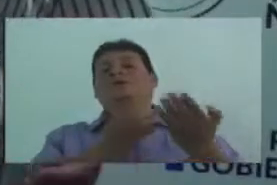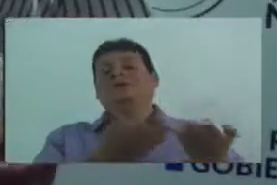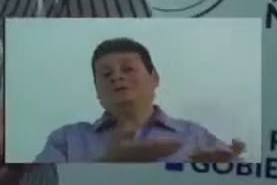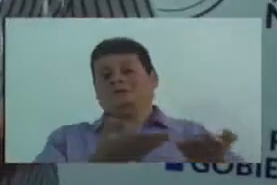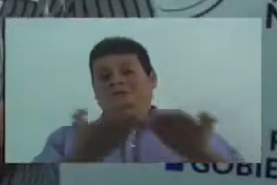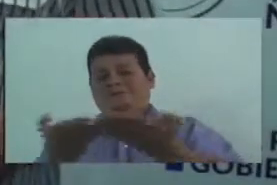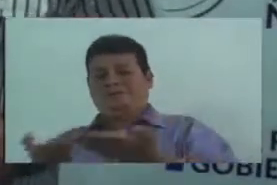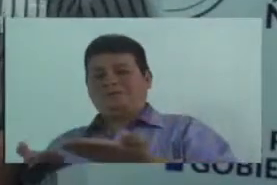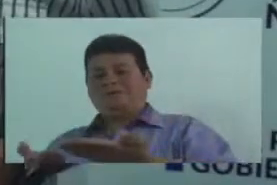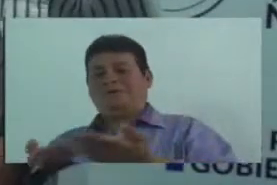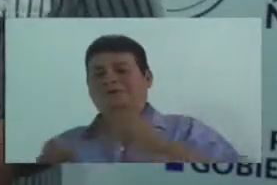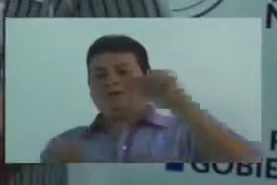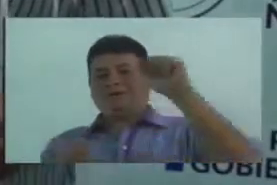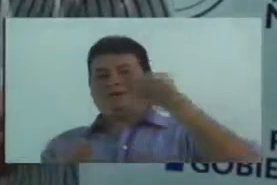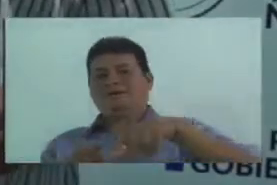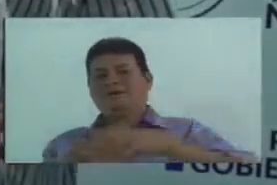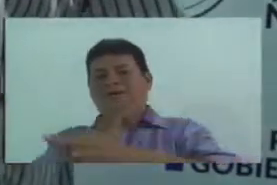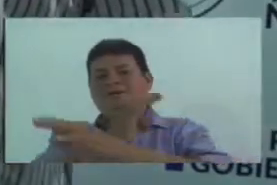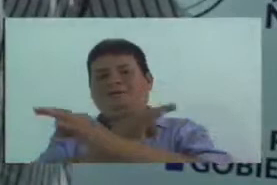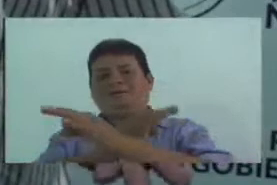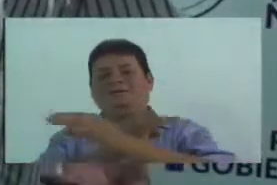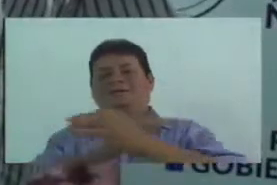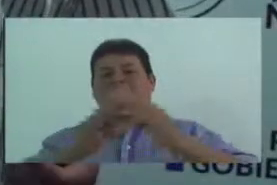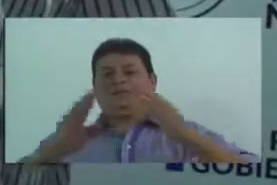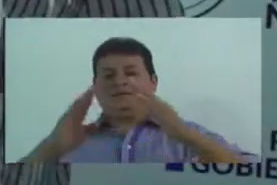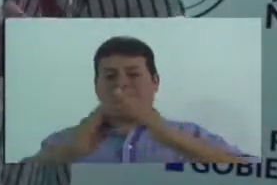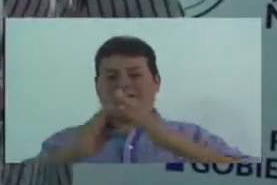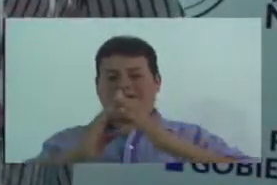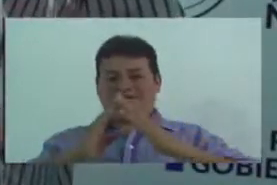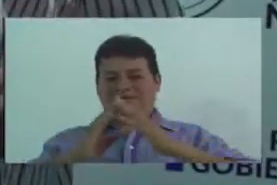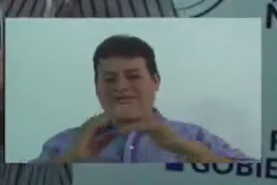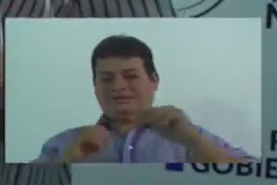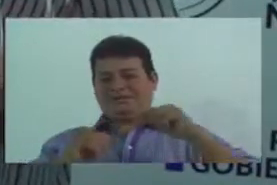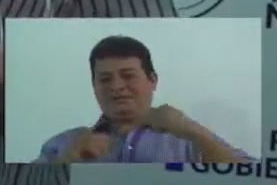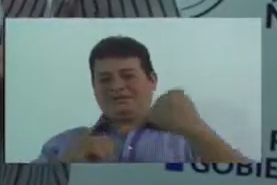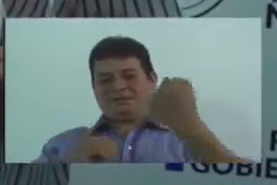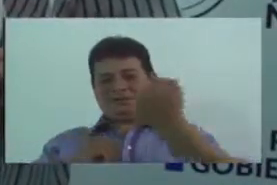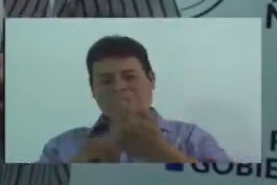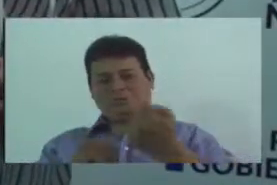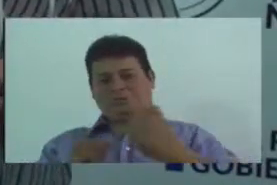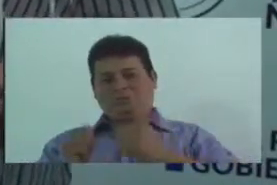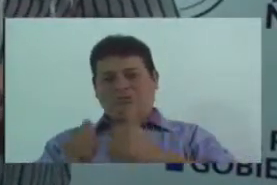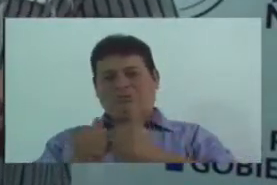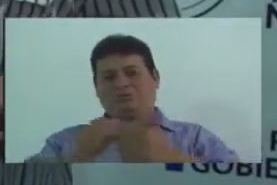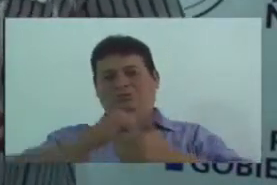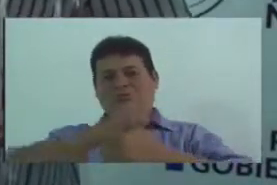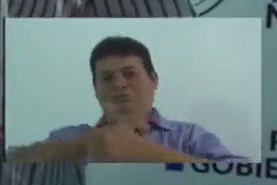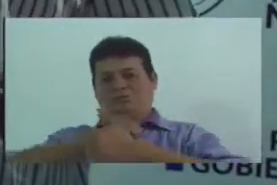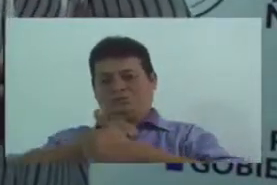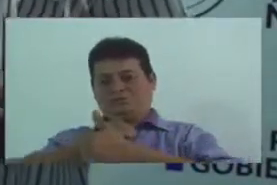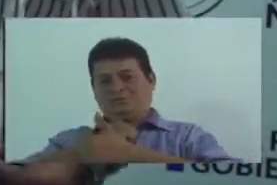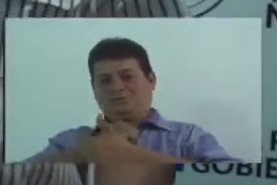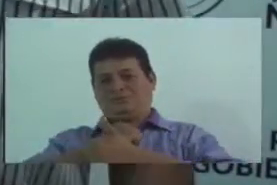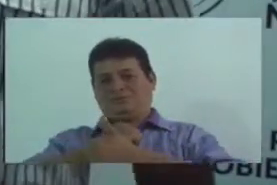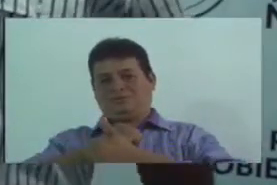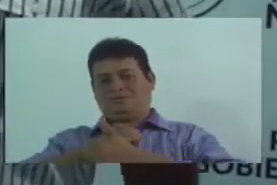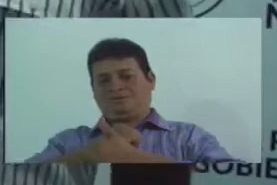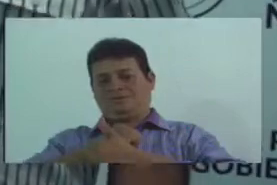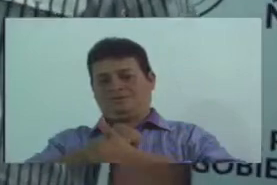Bienvenidos de vuelta al programa Tu Escuela en Casa, un programa propiciado por la Dirección General,